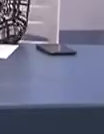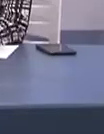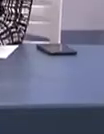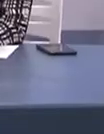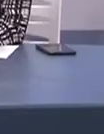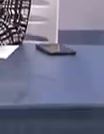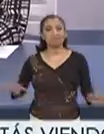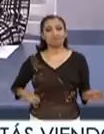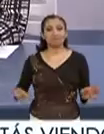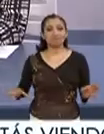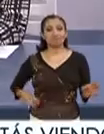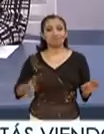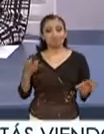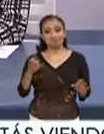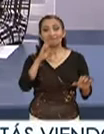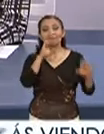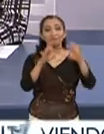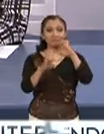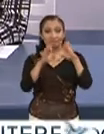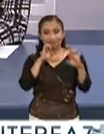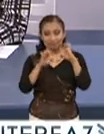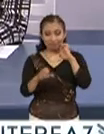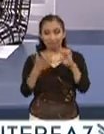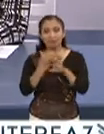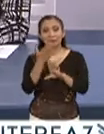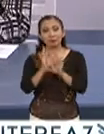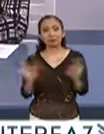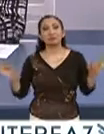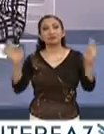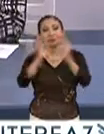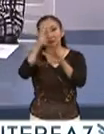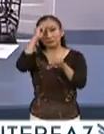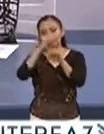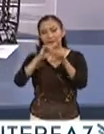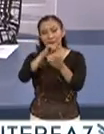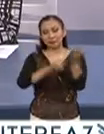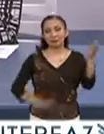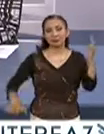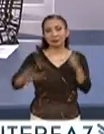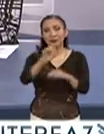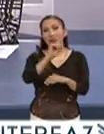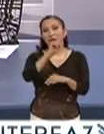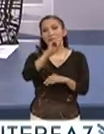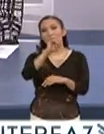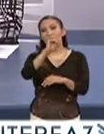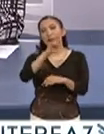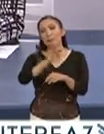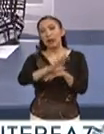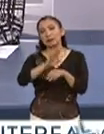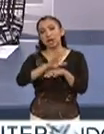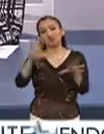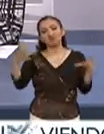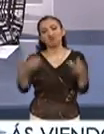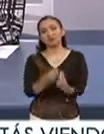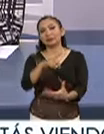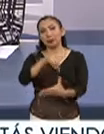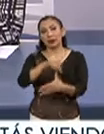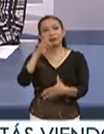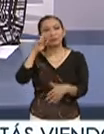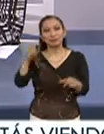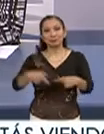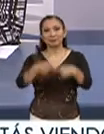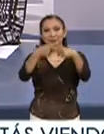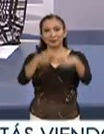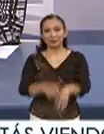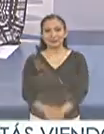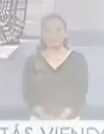Pues interesantísima esta entrevista, un importante memorial ahí en Sao Paulo, Brasil, que engloba toda América Latina. Vamos a una pausa.